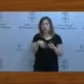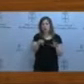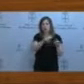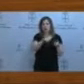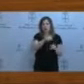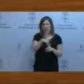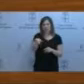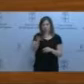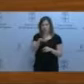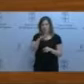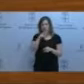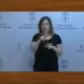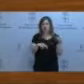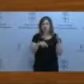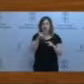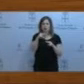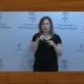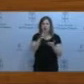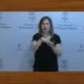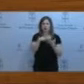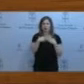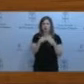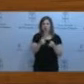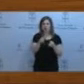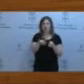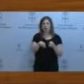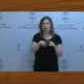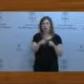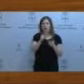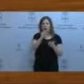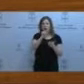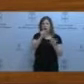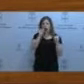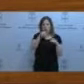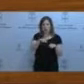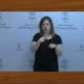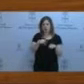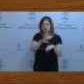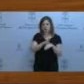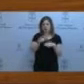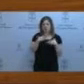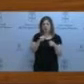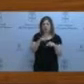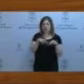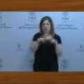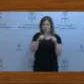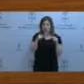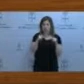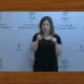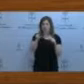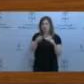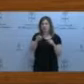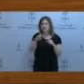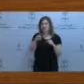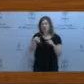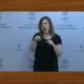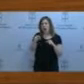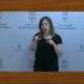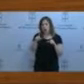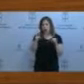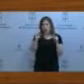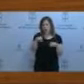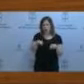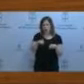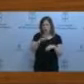villa para la construcción de un centro de salud y dar cumplimiento a un acuerdo firmado entre la Consejería de Salud del Principado y el propio Insalud. Por aquel entonces